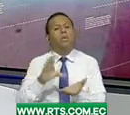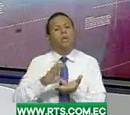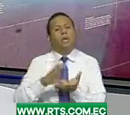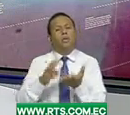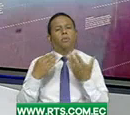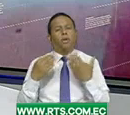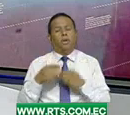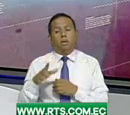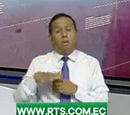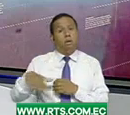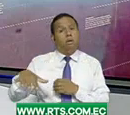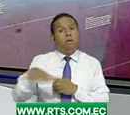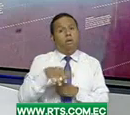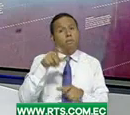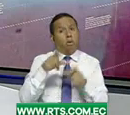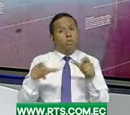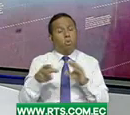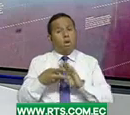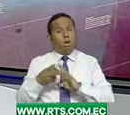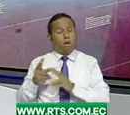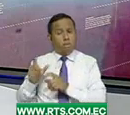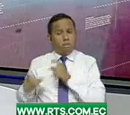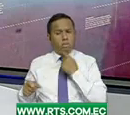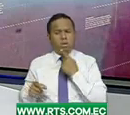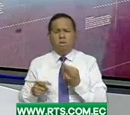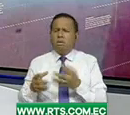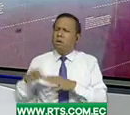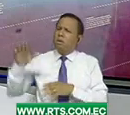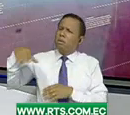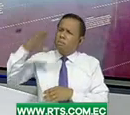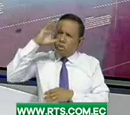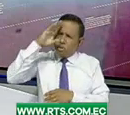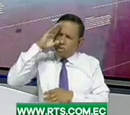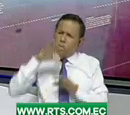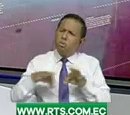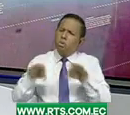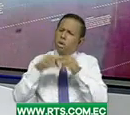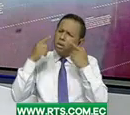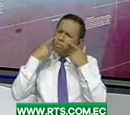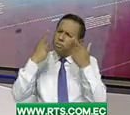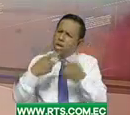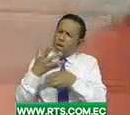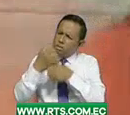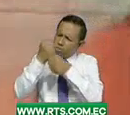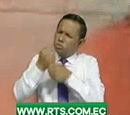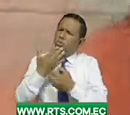de la zona exigen más seguridad por parte de la Policía Nacional.